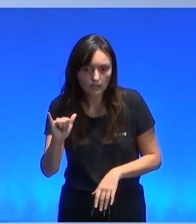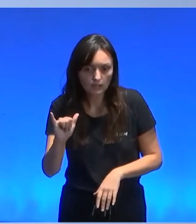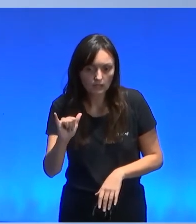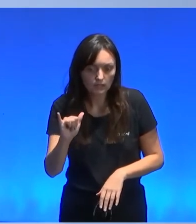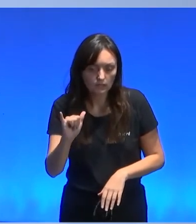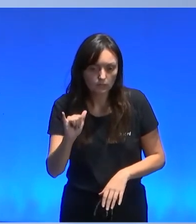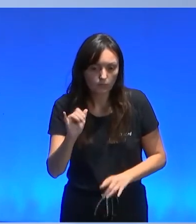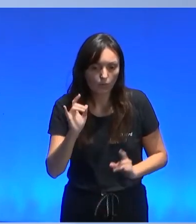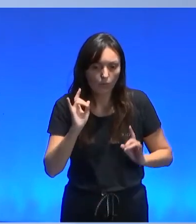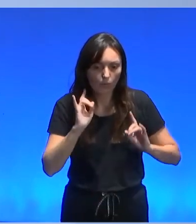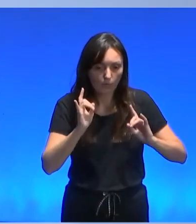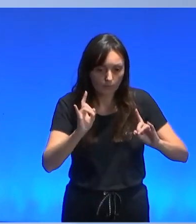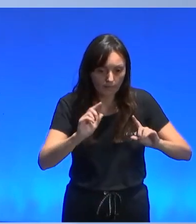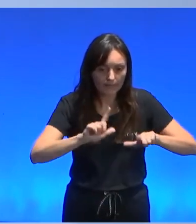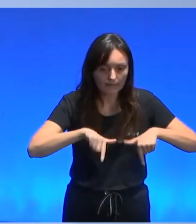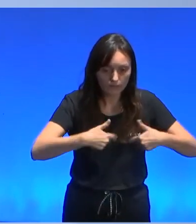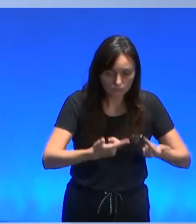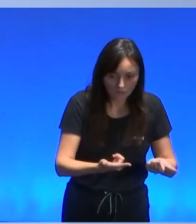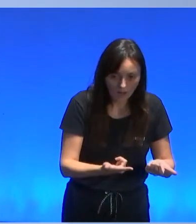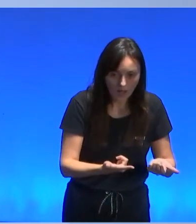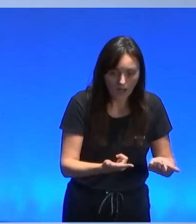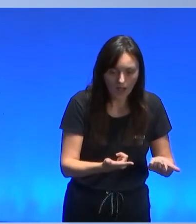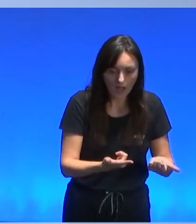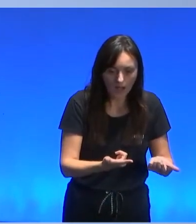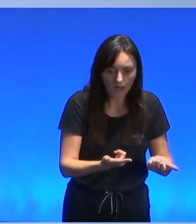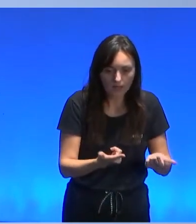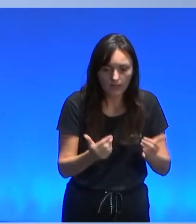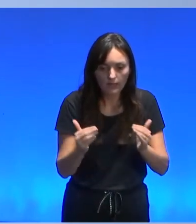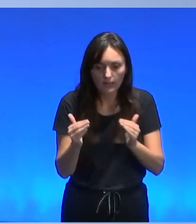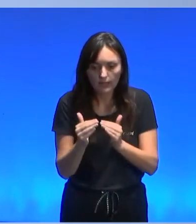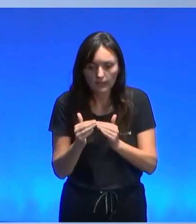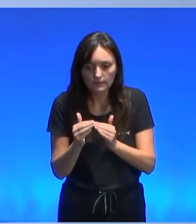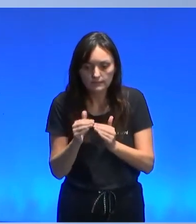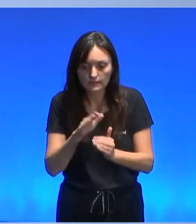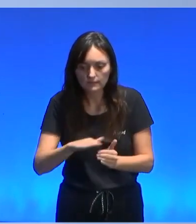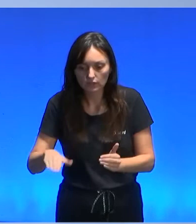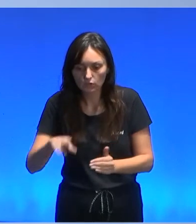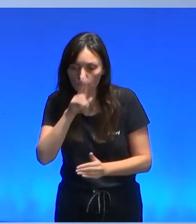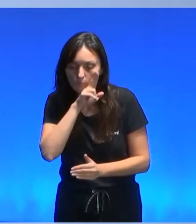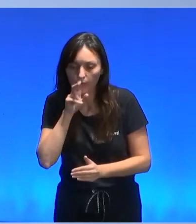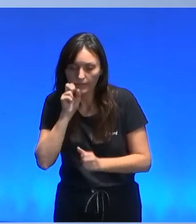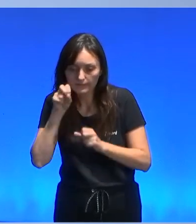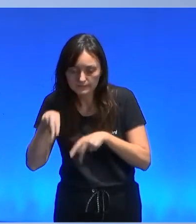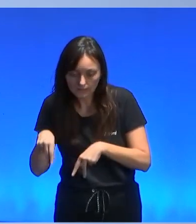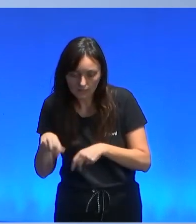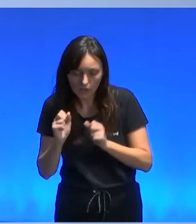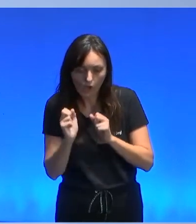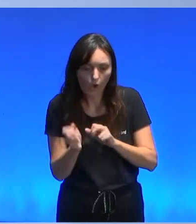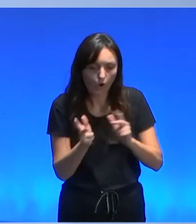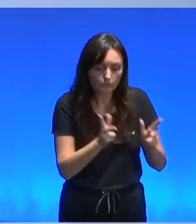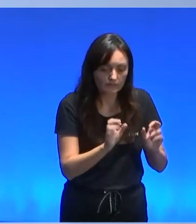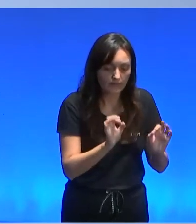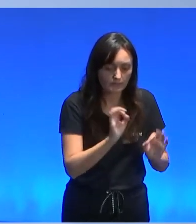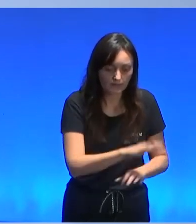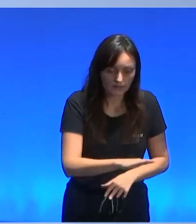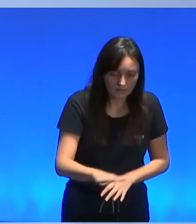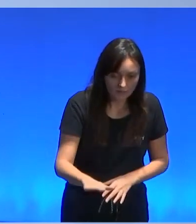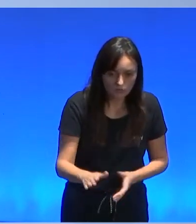parques naturales, en orfanatos, en hospitales